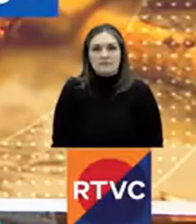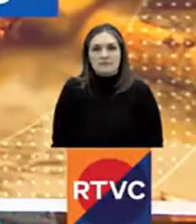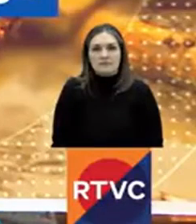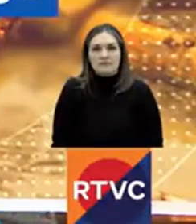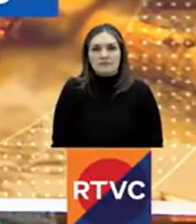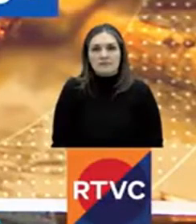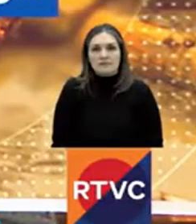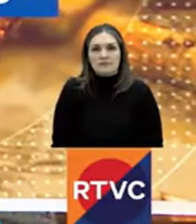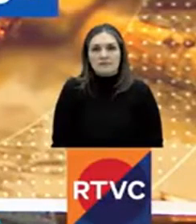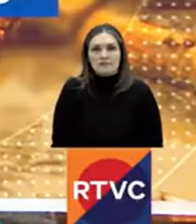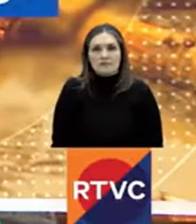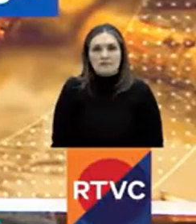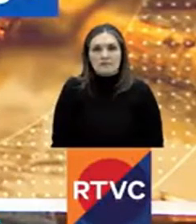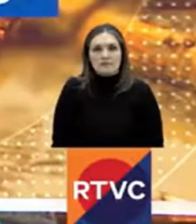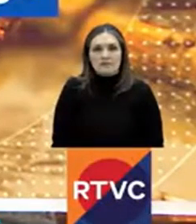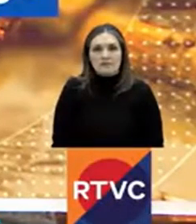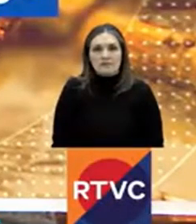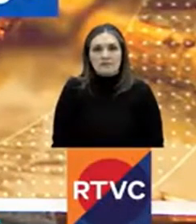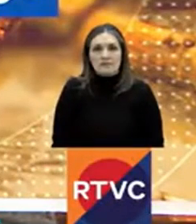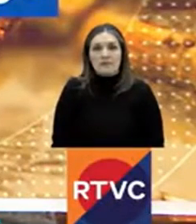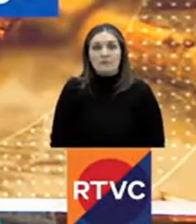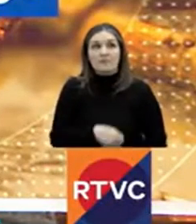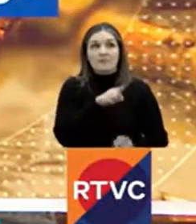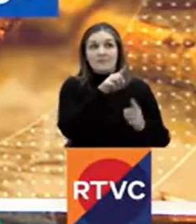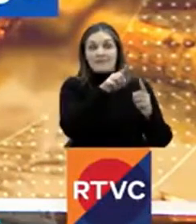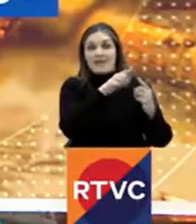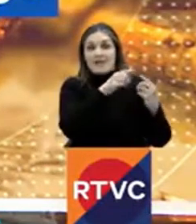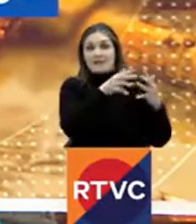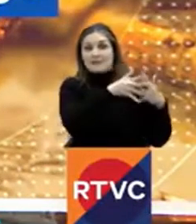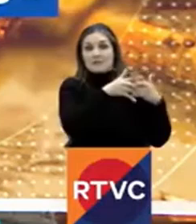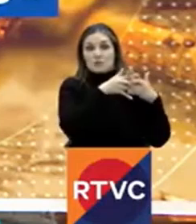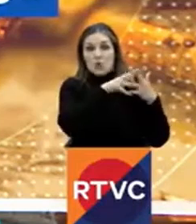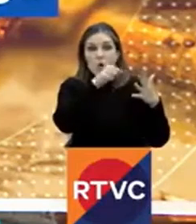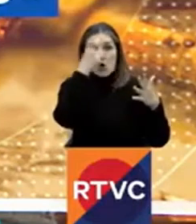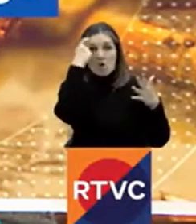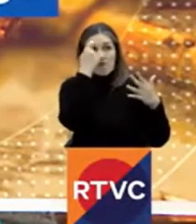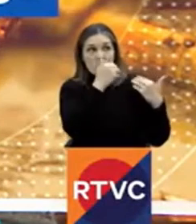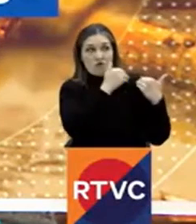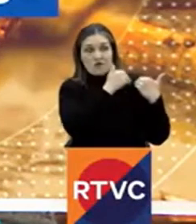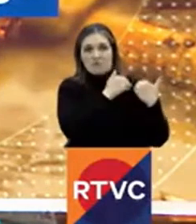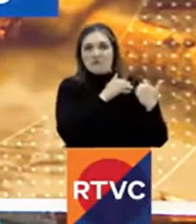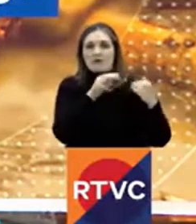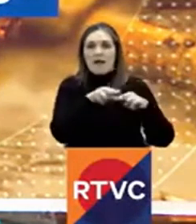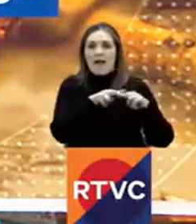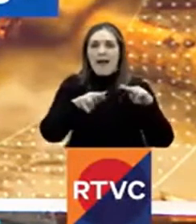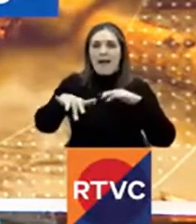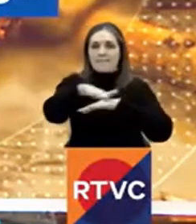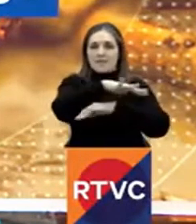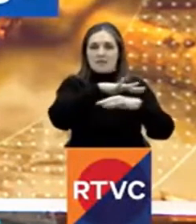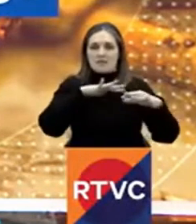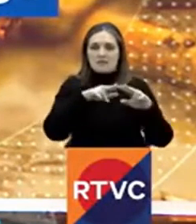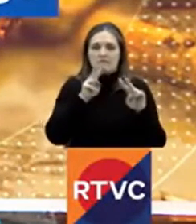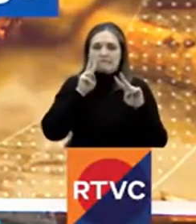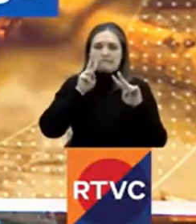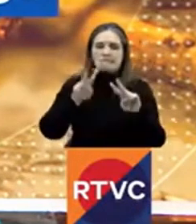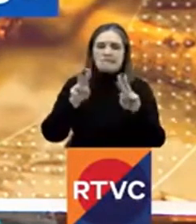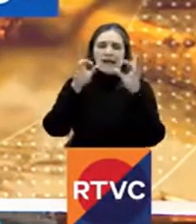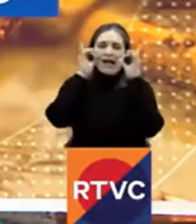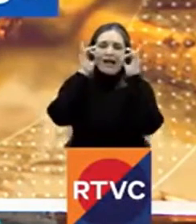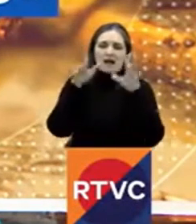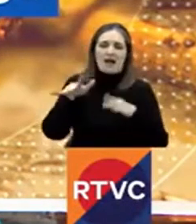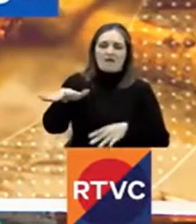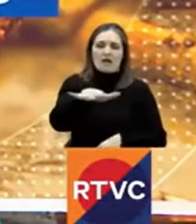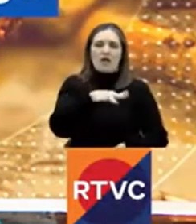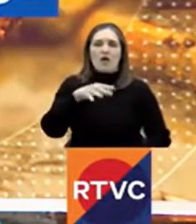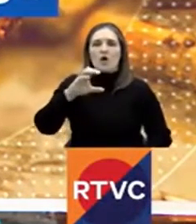La Agencia de Protección Ambiental de Estados Unidos descartó riesgos para la salud en la localidad de Ohio, afectada por la proliferación